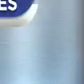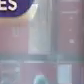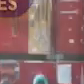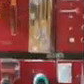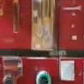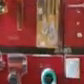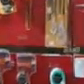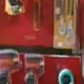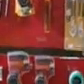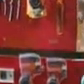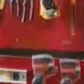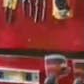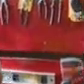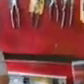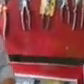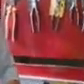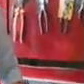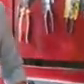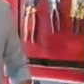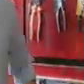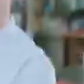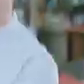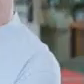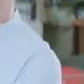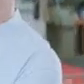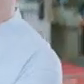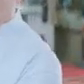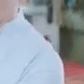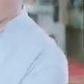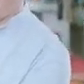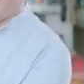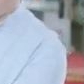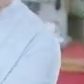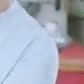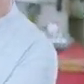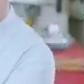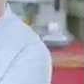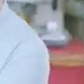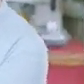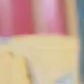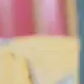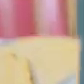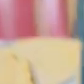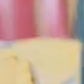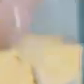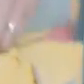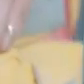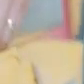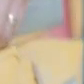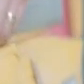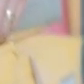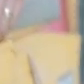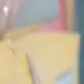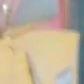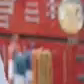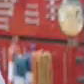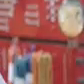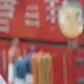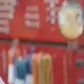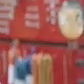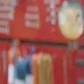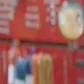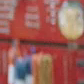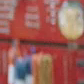Tener mi propio negocio, ver que crezca y que alguien creyera en mí, ese es mi éxito.